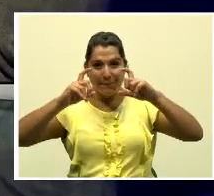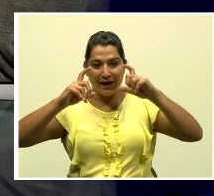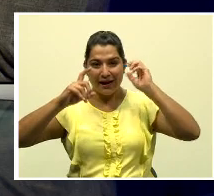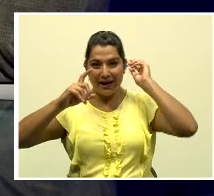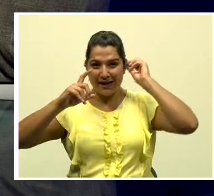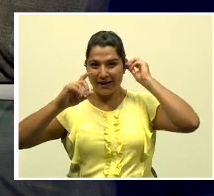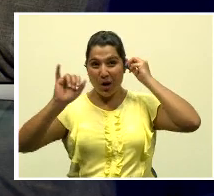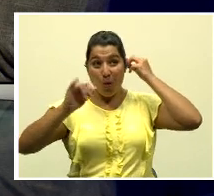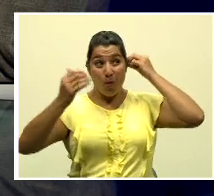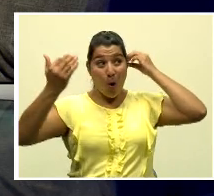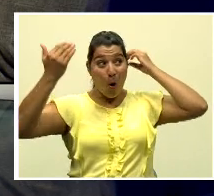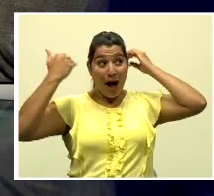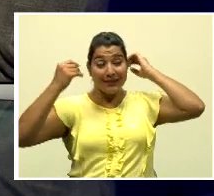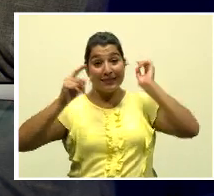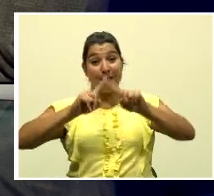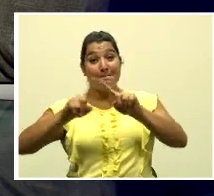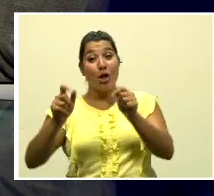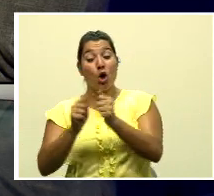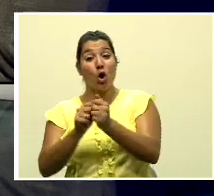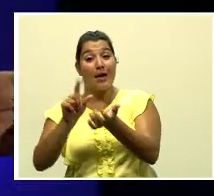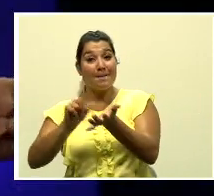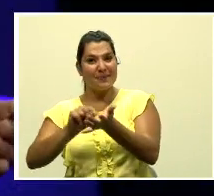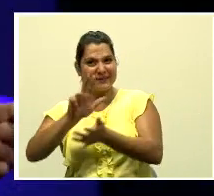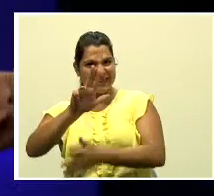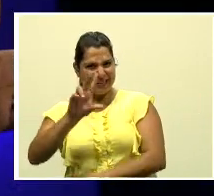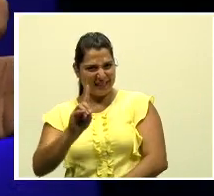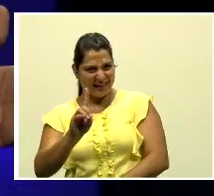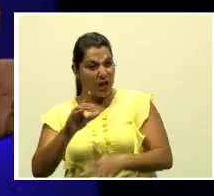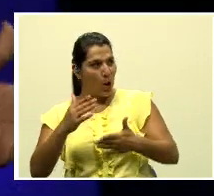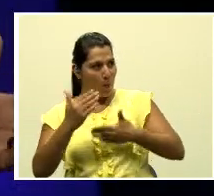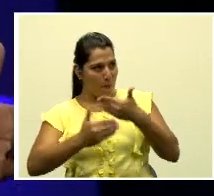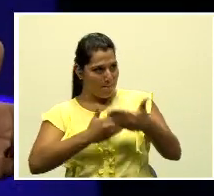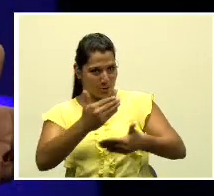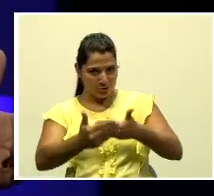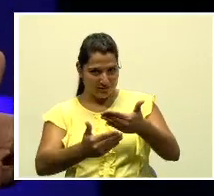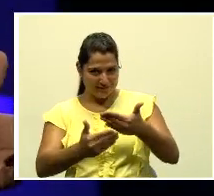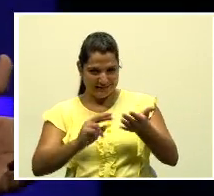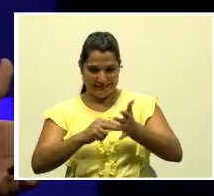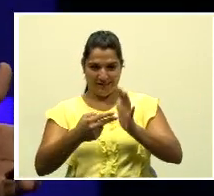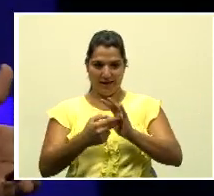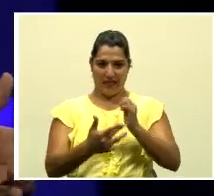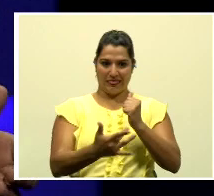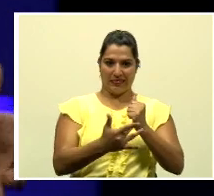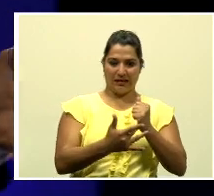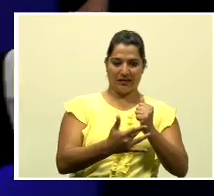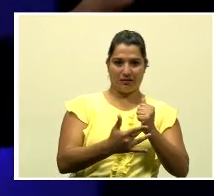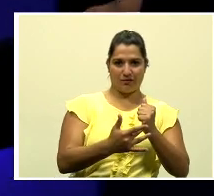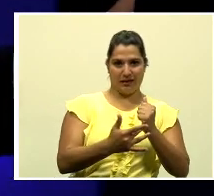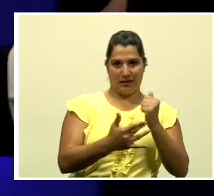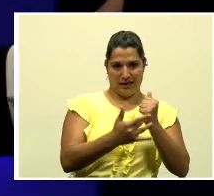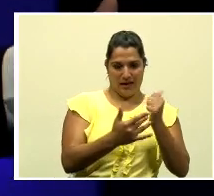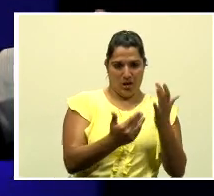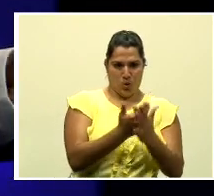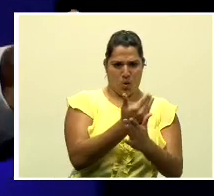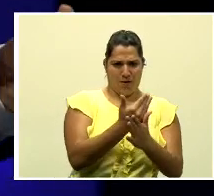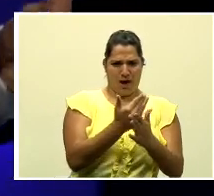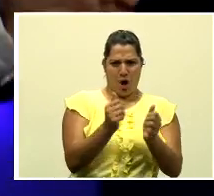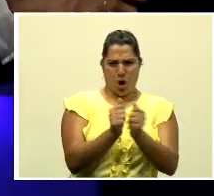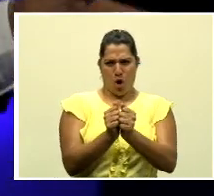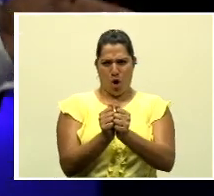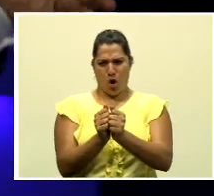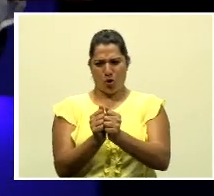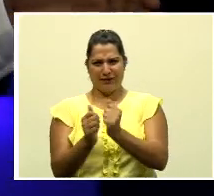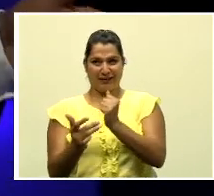fue un proyecto... ¿Cómo fue ese proceso? Digo, es mezclar dos tecnologías distanciadas en el